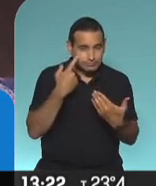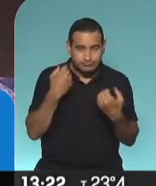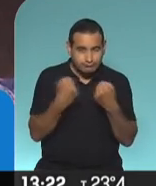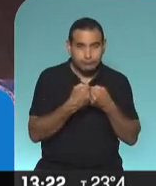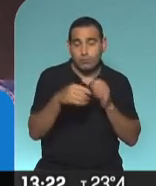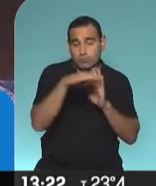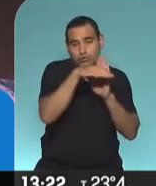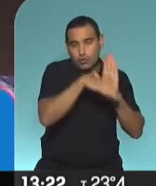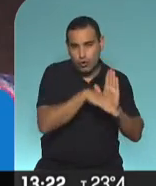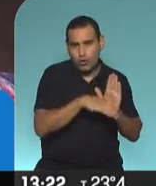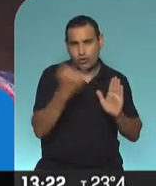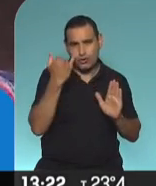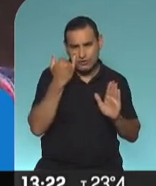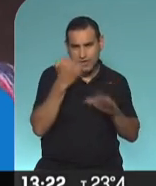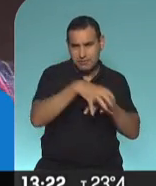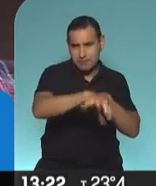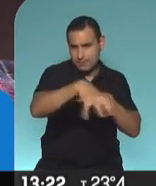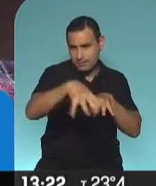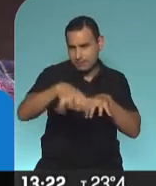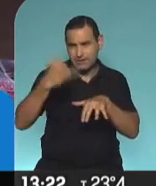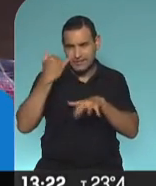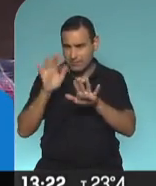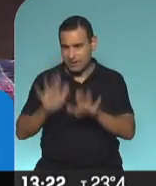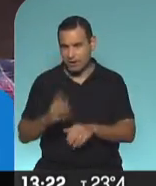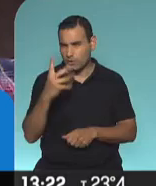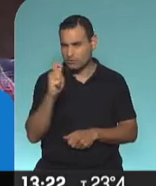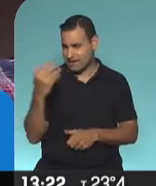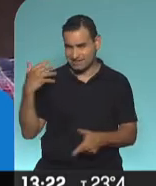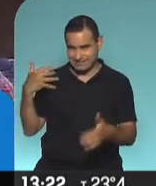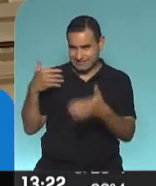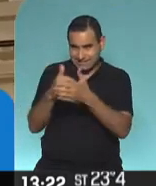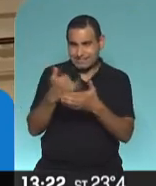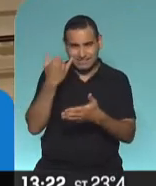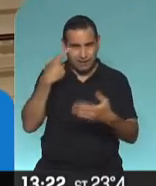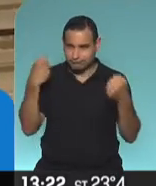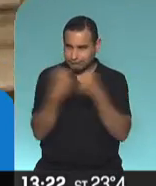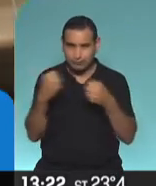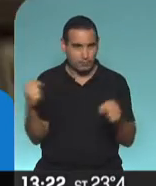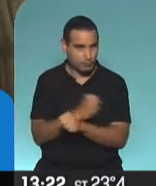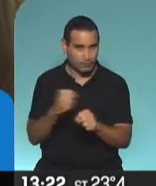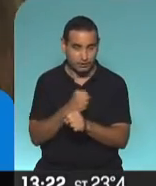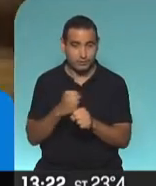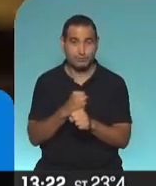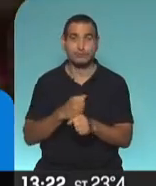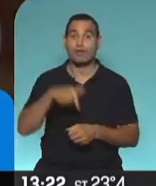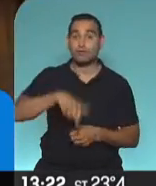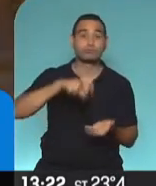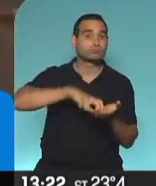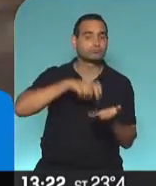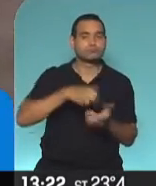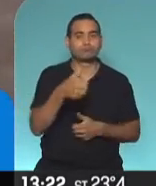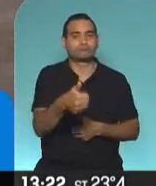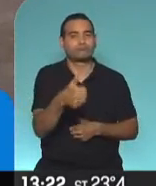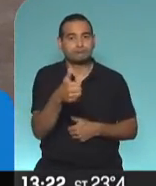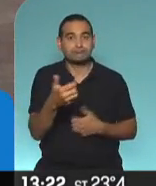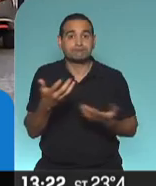vienen trabajando los distintos sectores de hace 4 meses, que ya está consensuado y está aprobado. Es una extraordinaria noticia saber